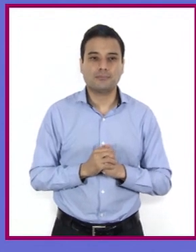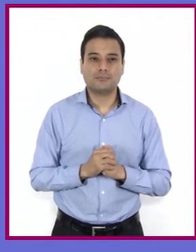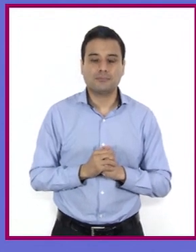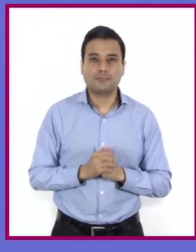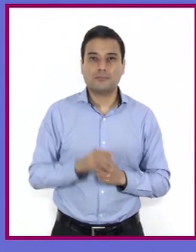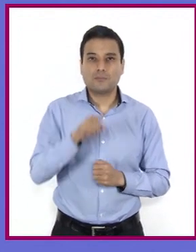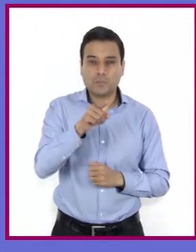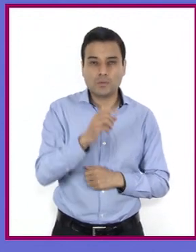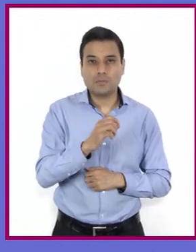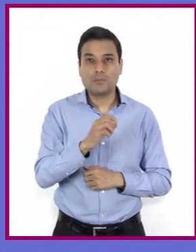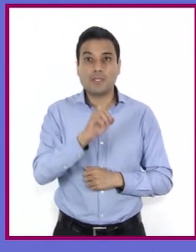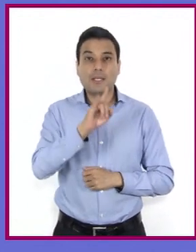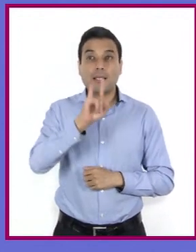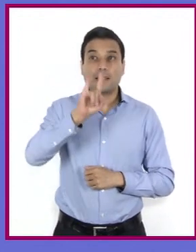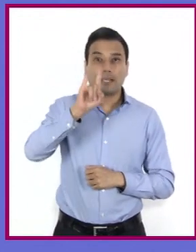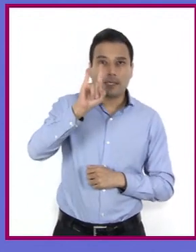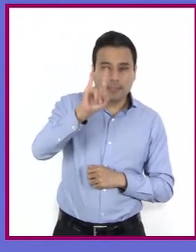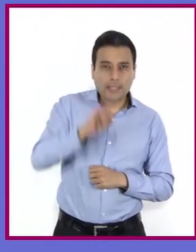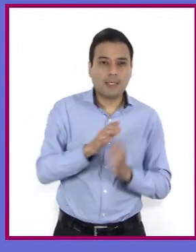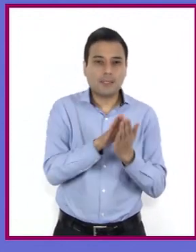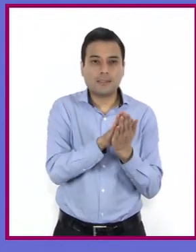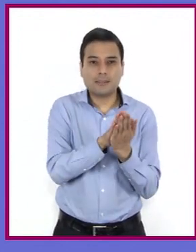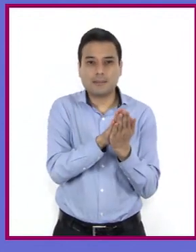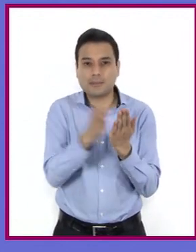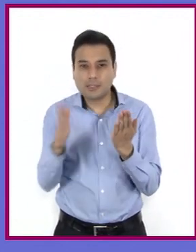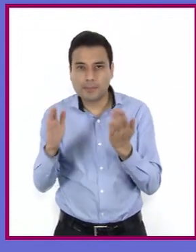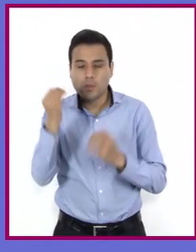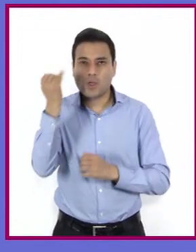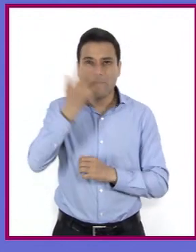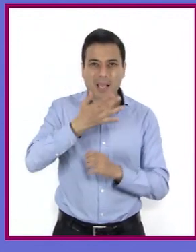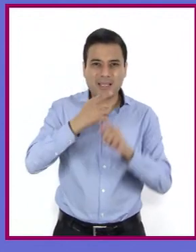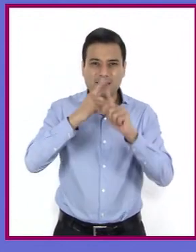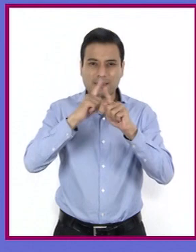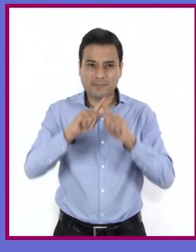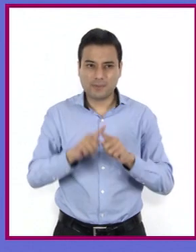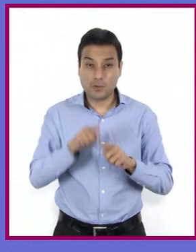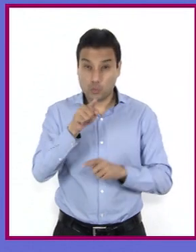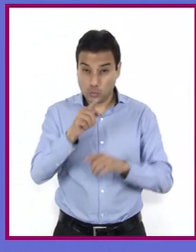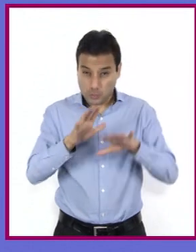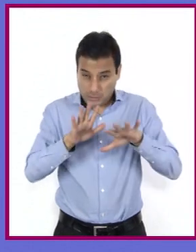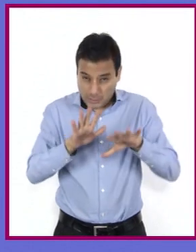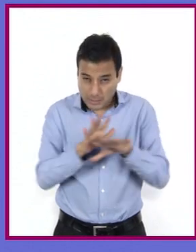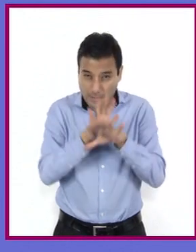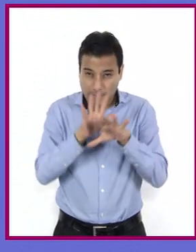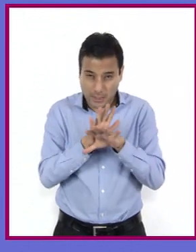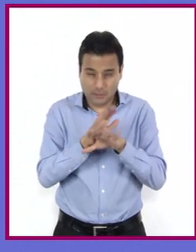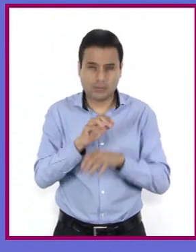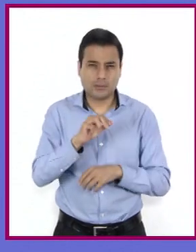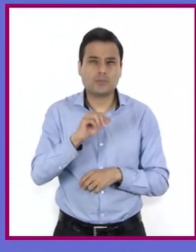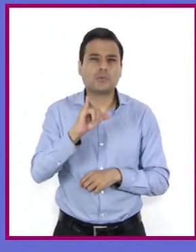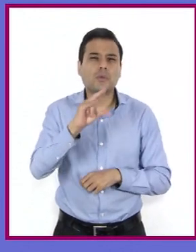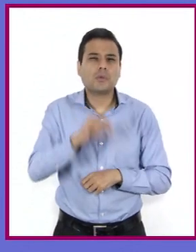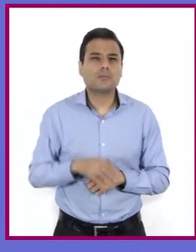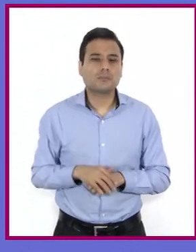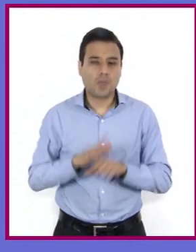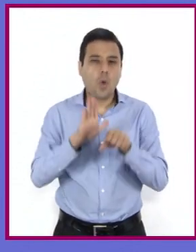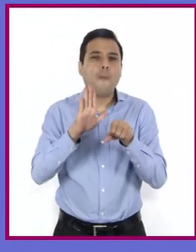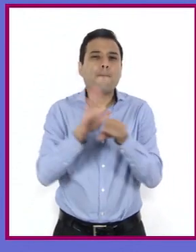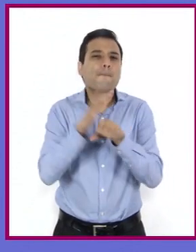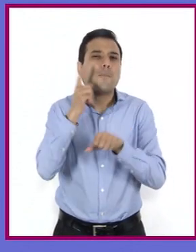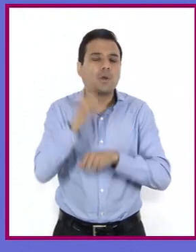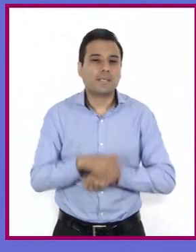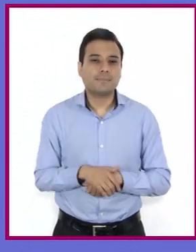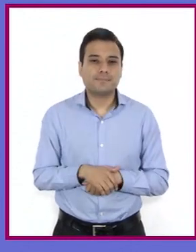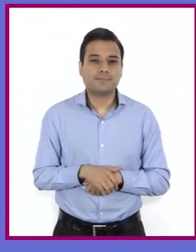los carteles o trípticos e infografías de la campaña para visitar la biblioteca? ¿Por qué? ¿Los carteles de